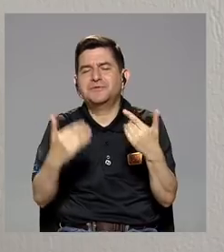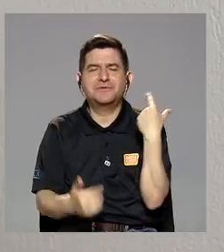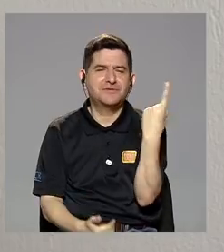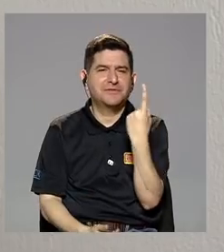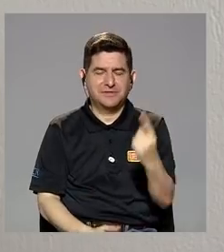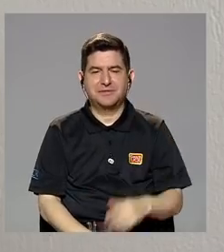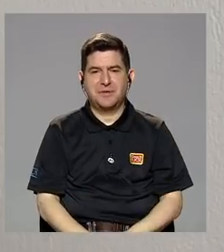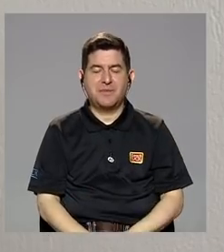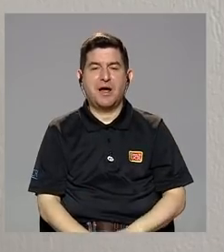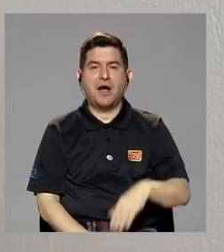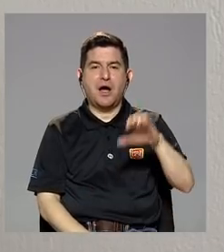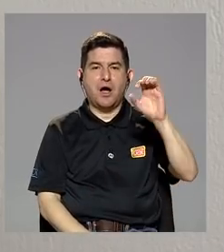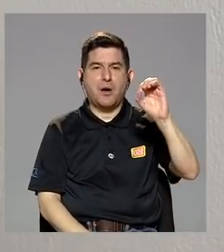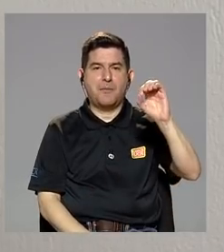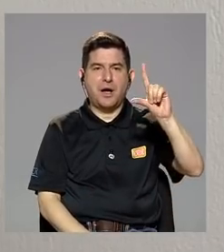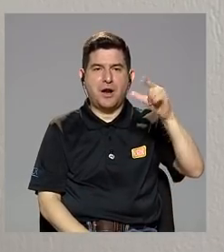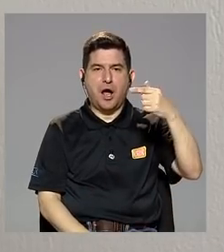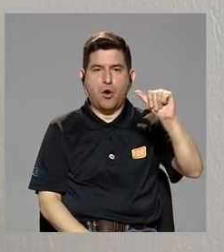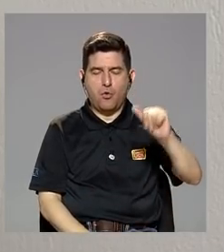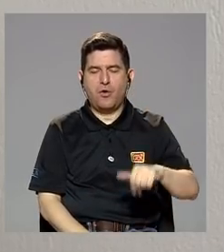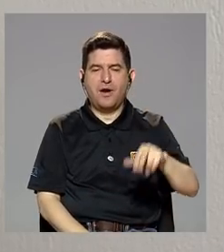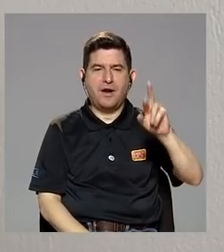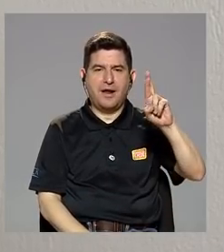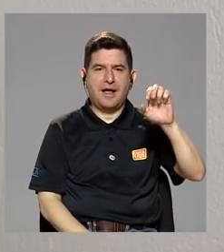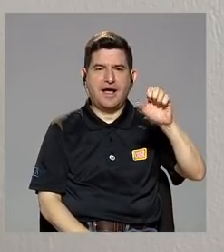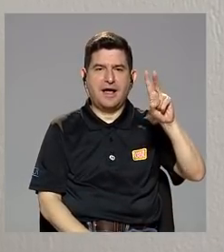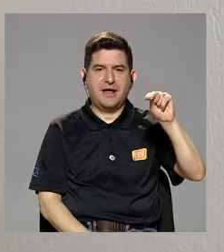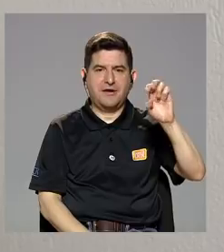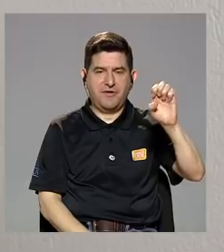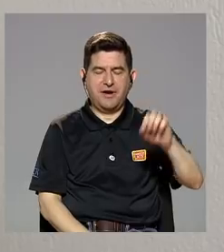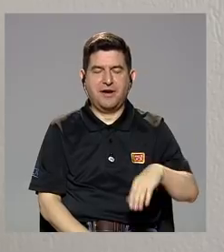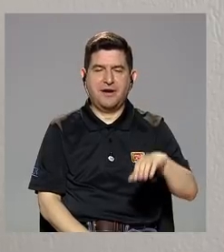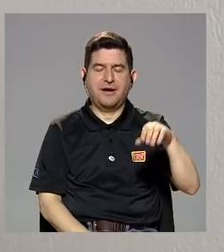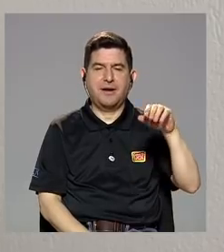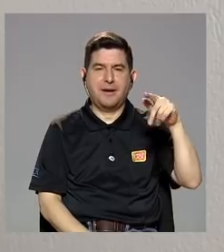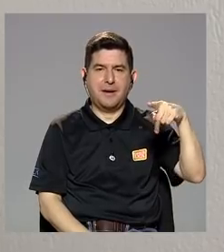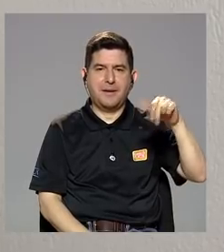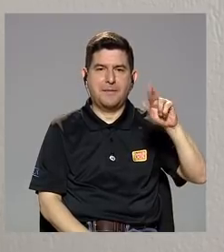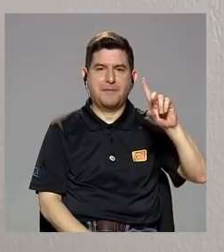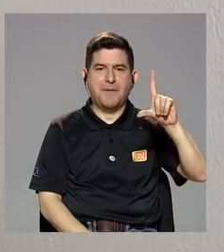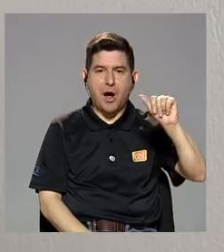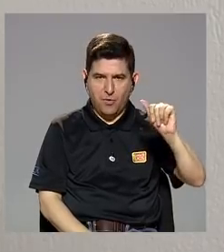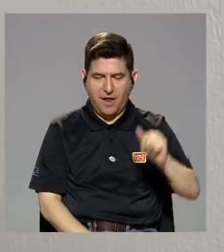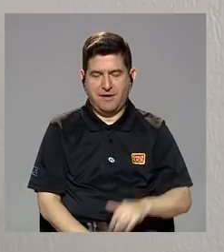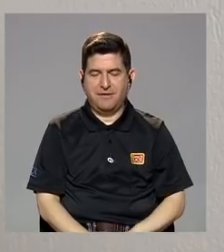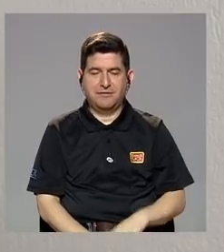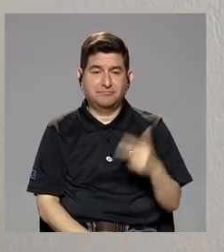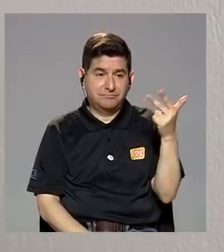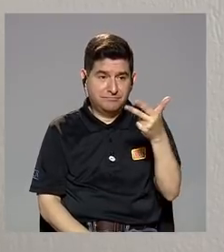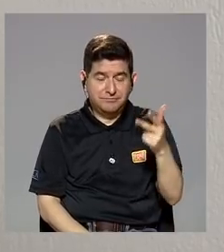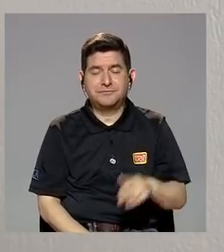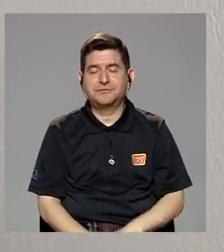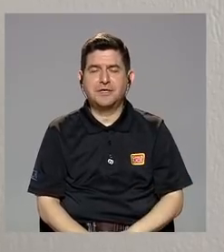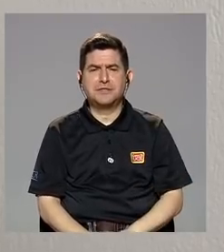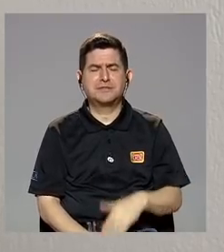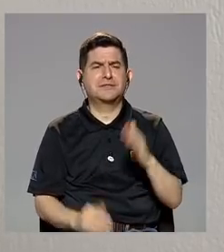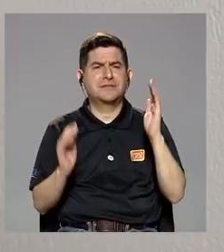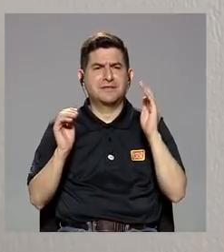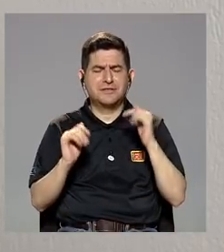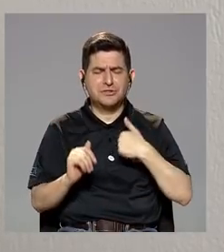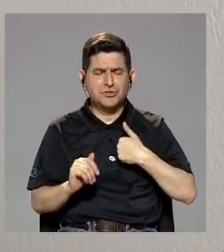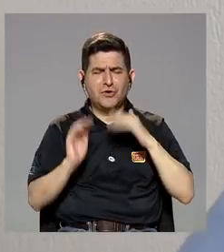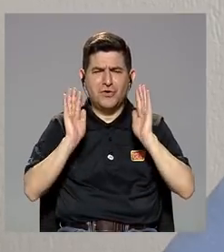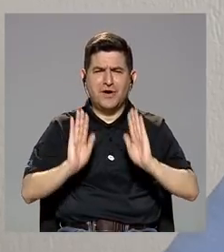ellos para doña olga para rené para paula que fue una época muy linda de mi vida que tuve grandes compañeros